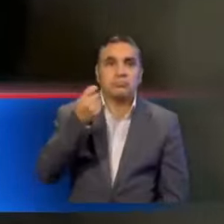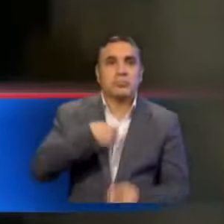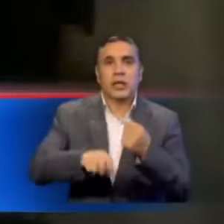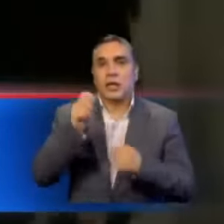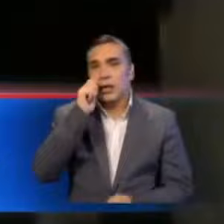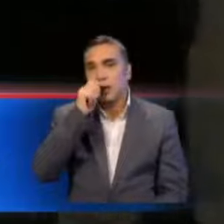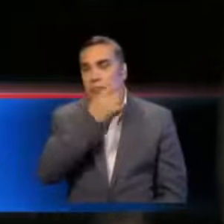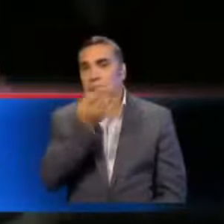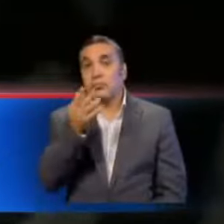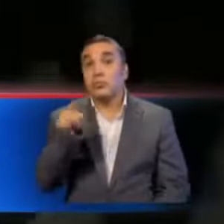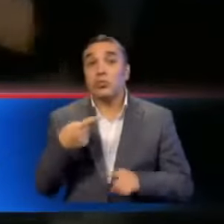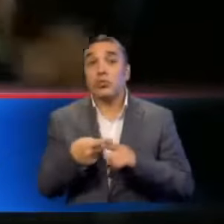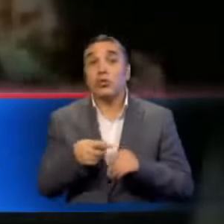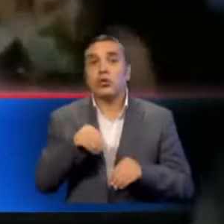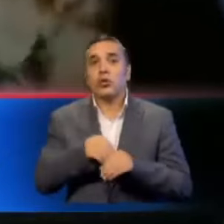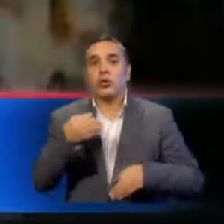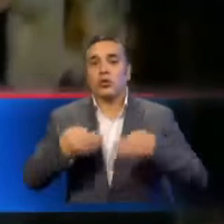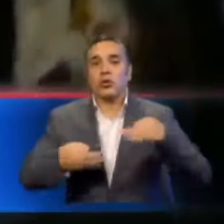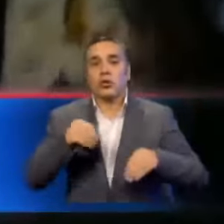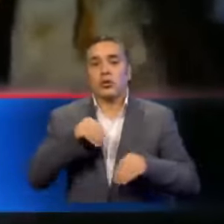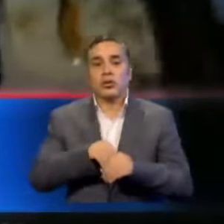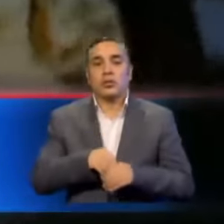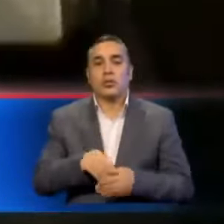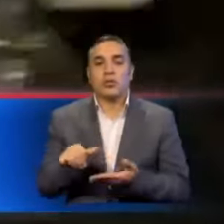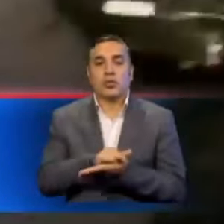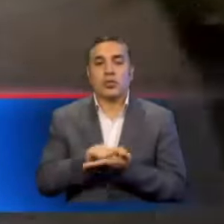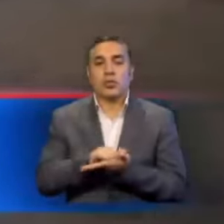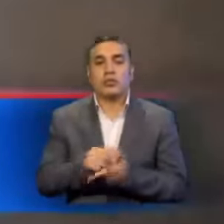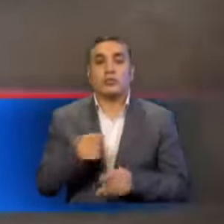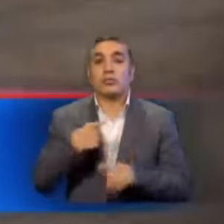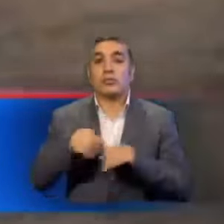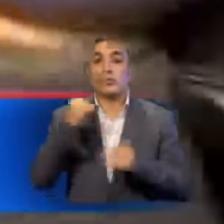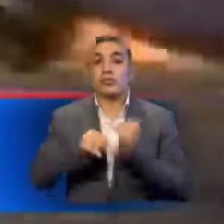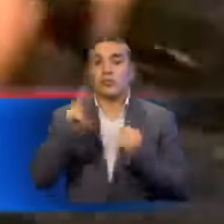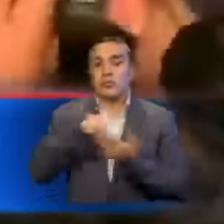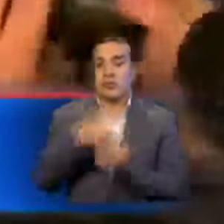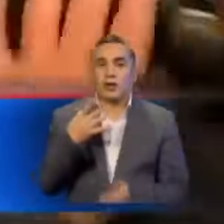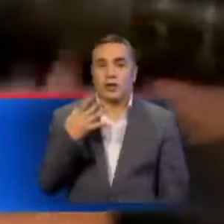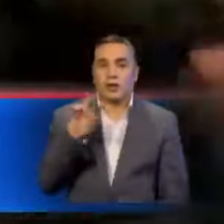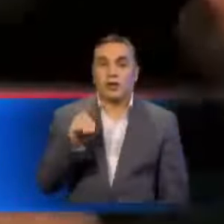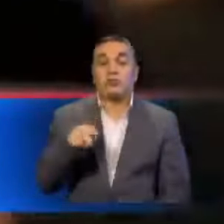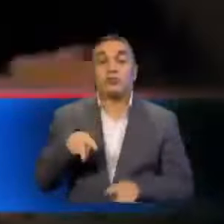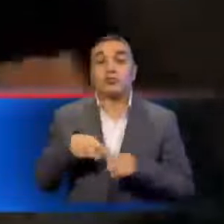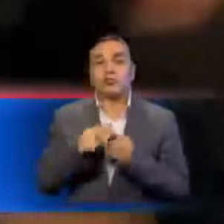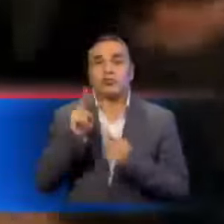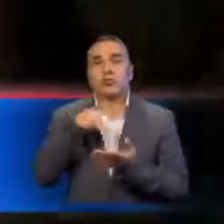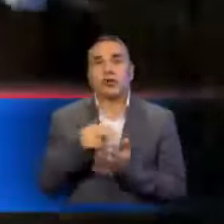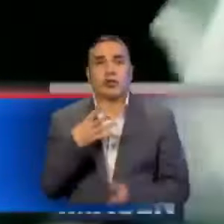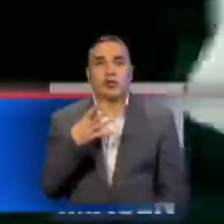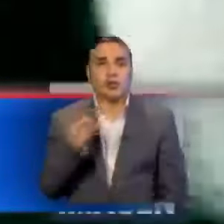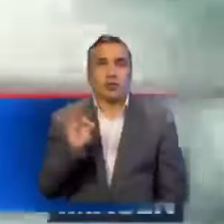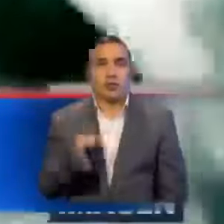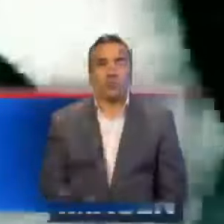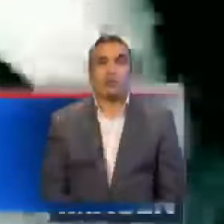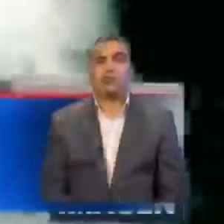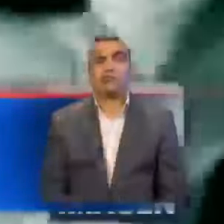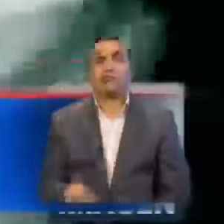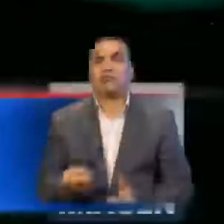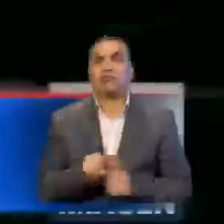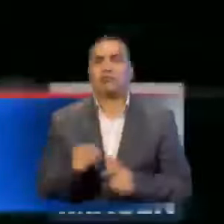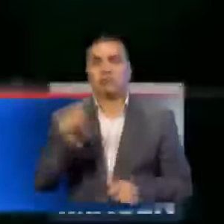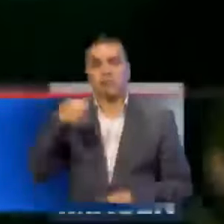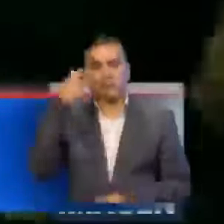narcotráfico, ocurrido en la Corte del Distrito Este de Nueva York a finales del 2018 e inicios del 2019, y fue foco de